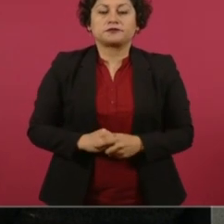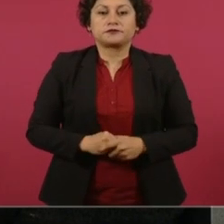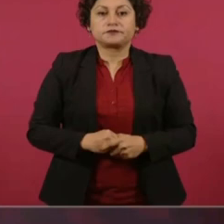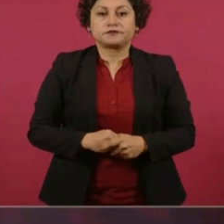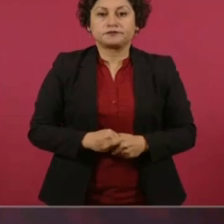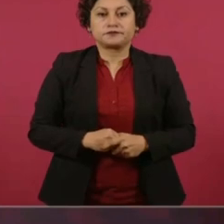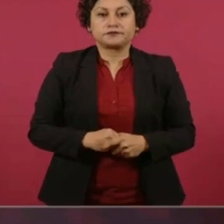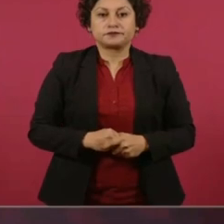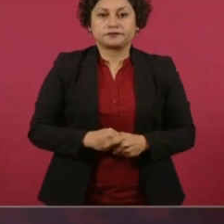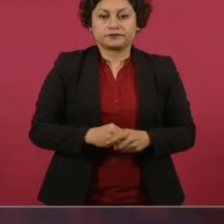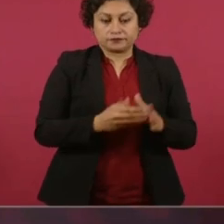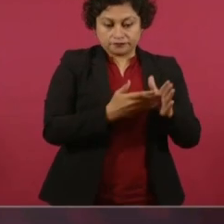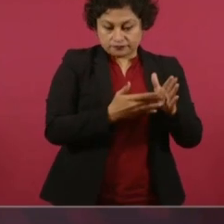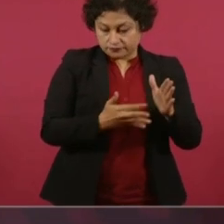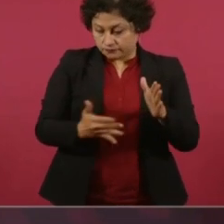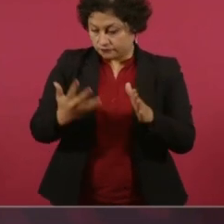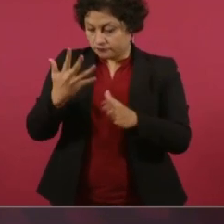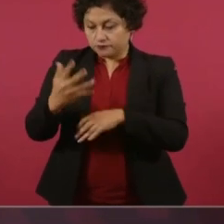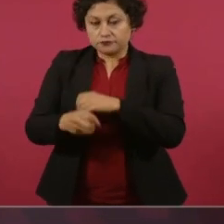Después de 5 años.